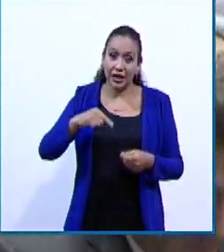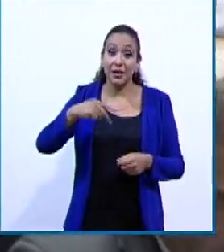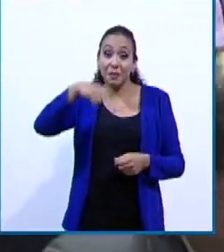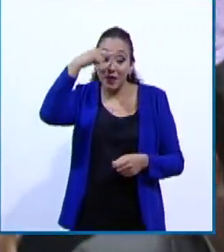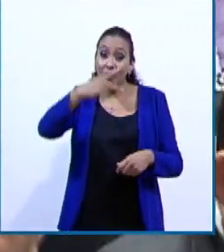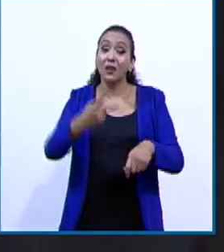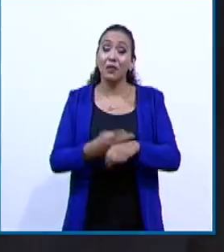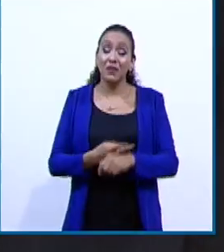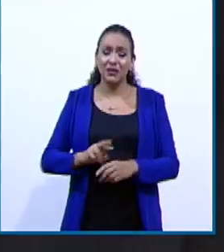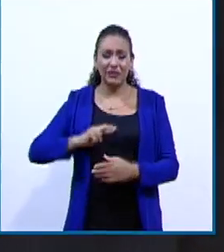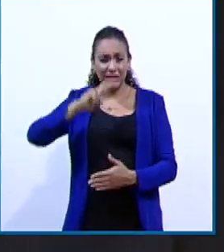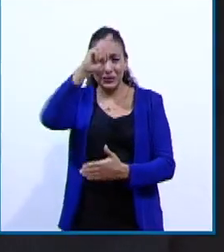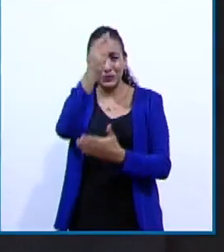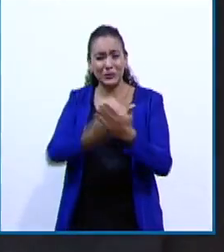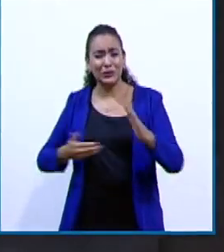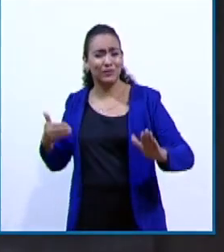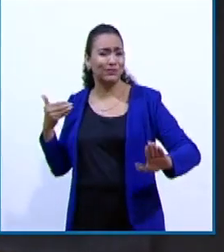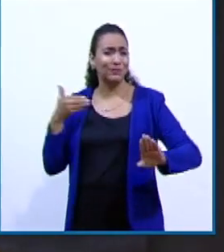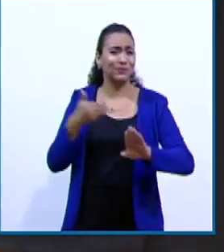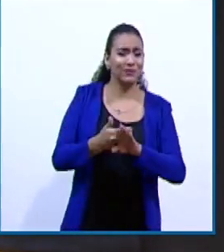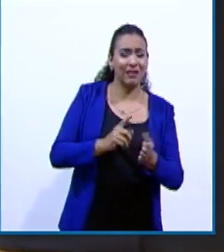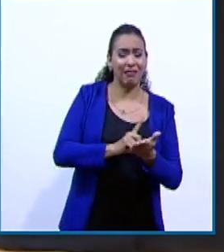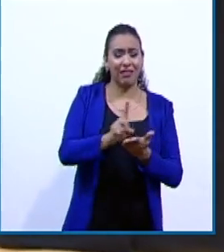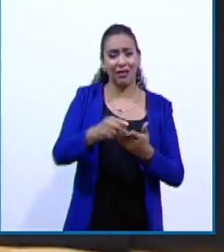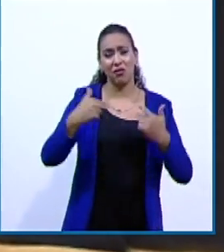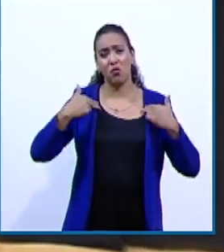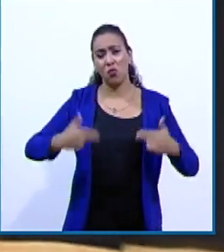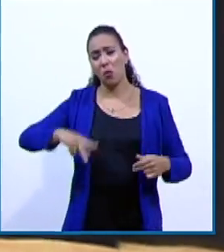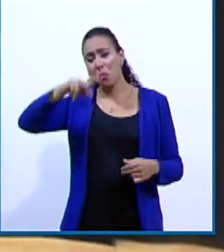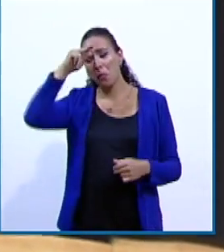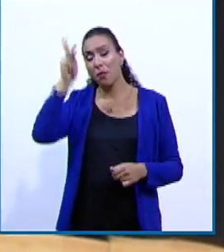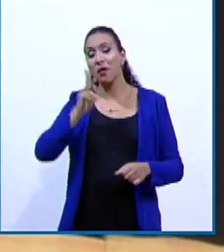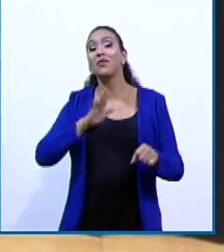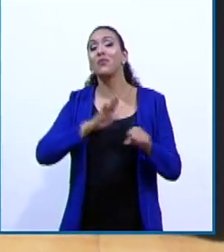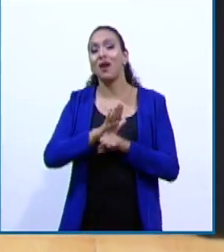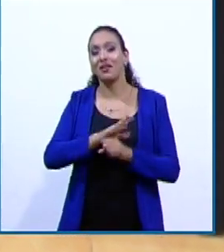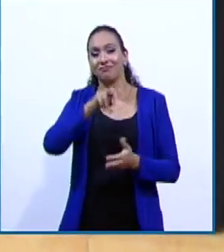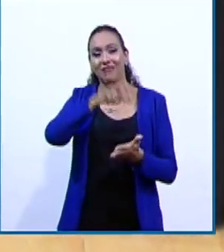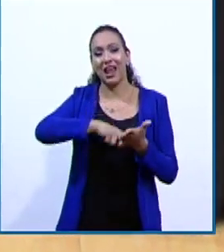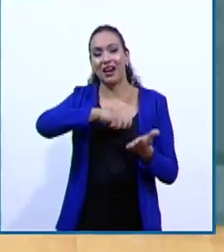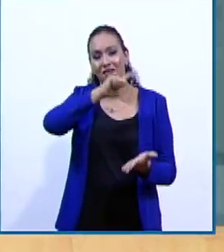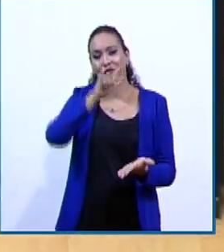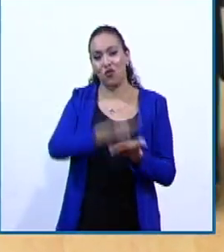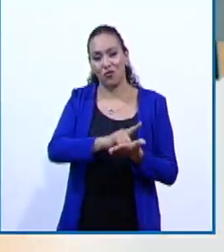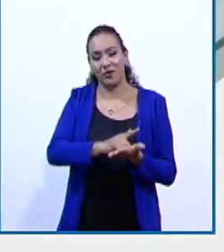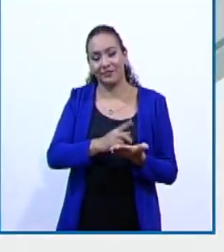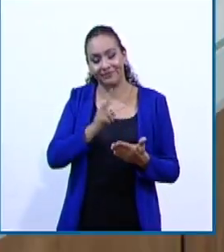aprobó una reforma constitucional que dijo afectará a los poderes judiciales.